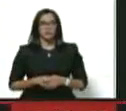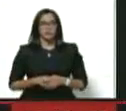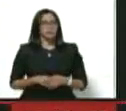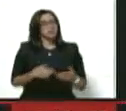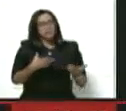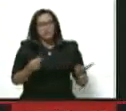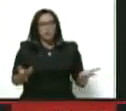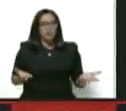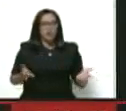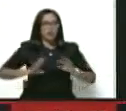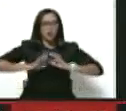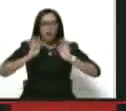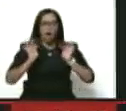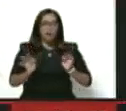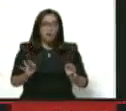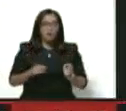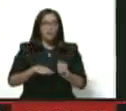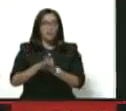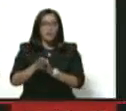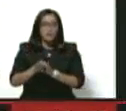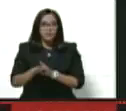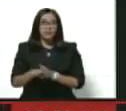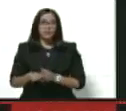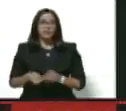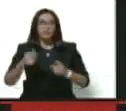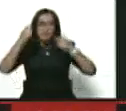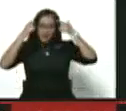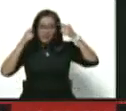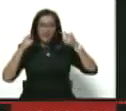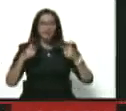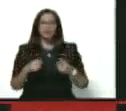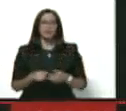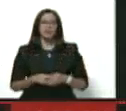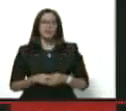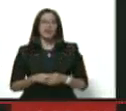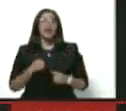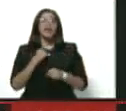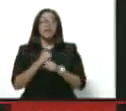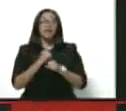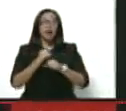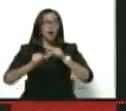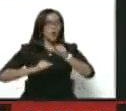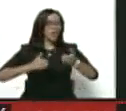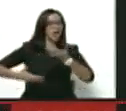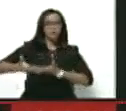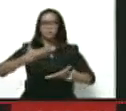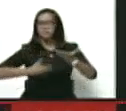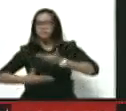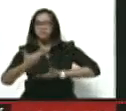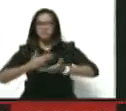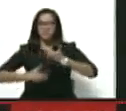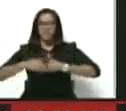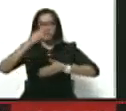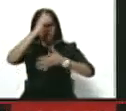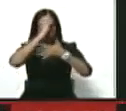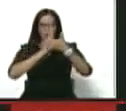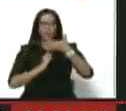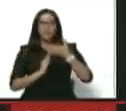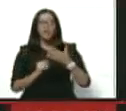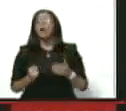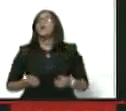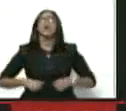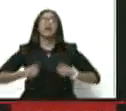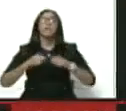el método revolucionario, el método chavista, el método del trabajo colectivo, de la humildad, vale. Lo que más